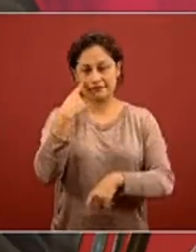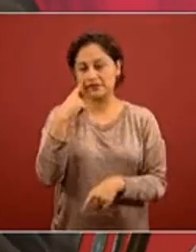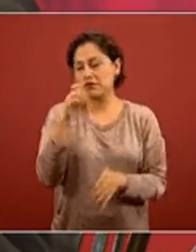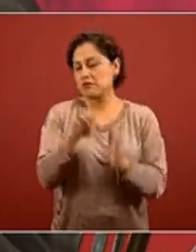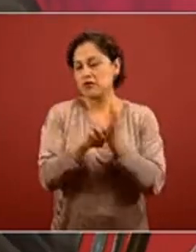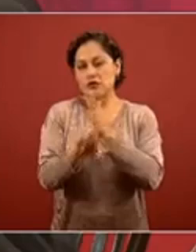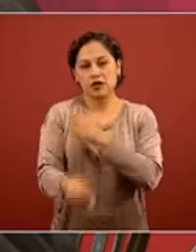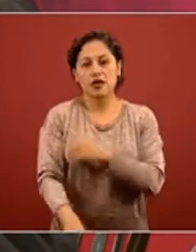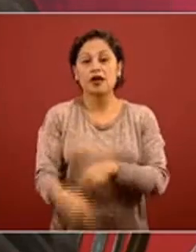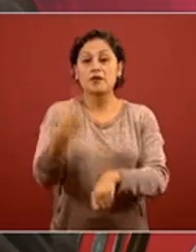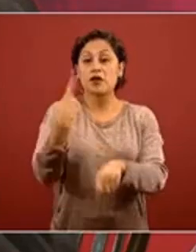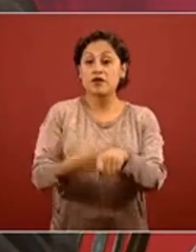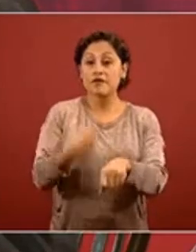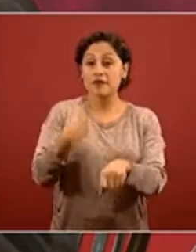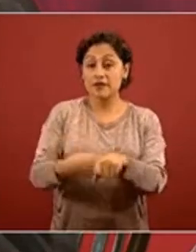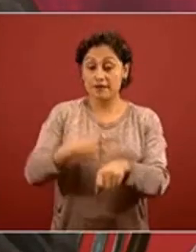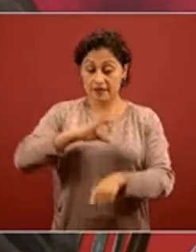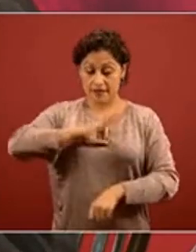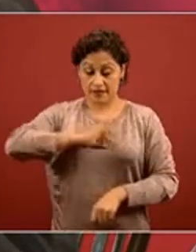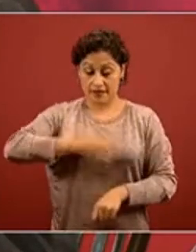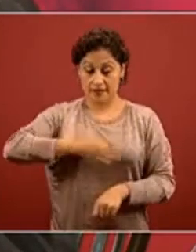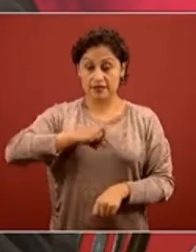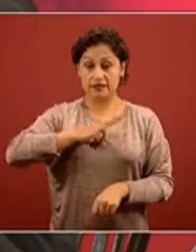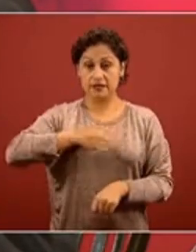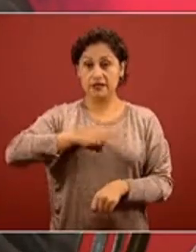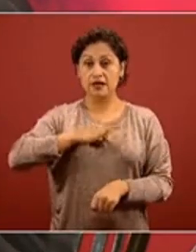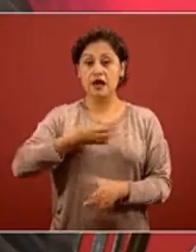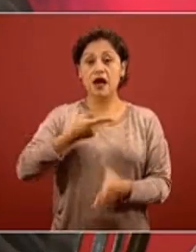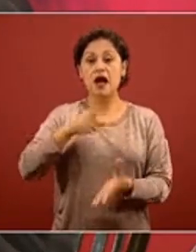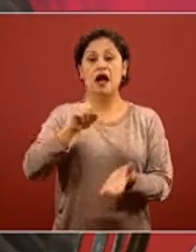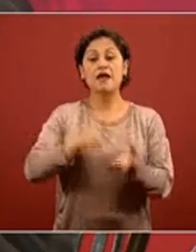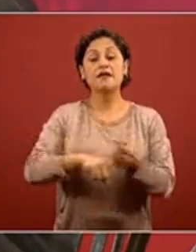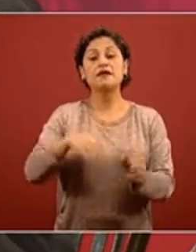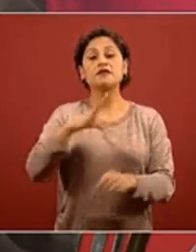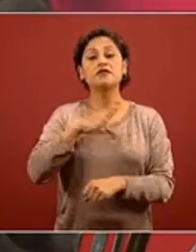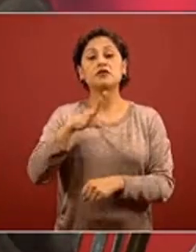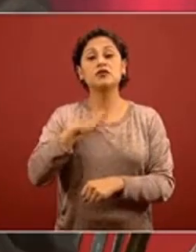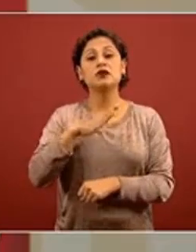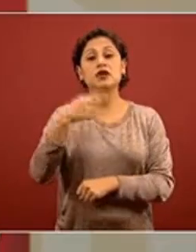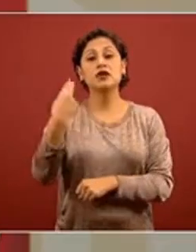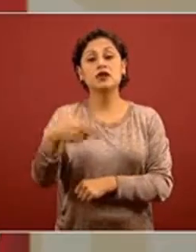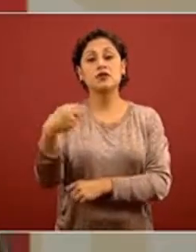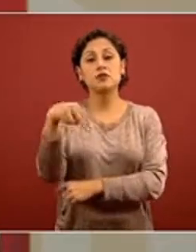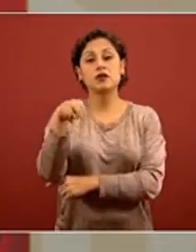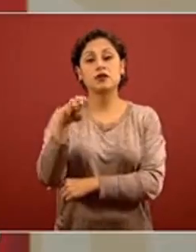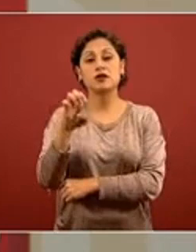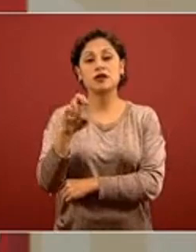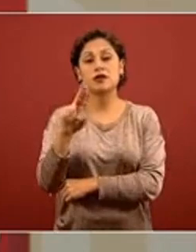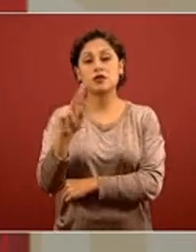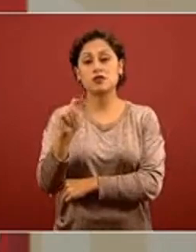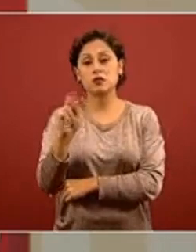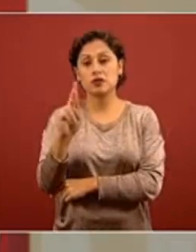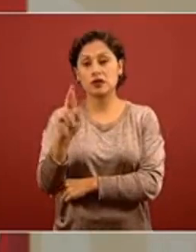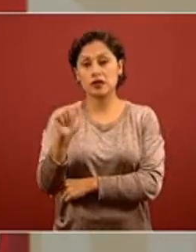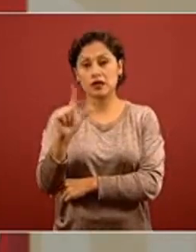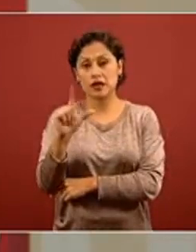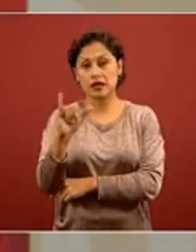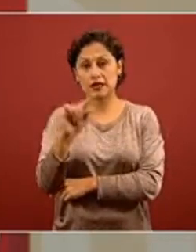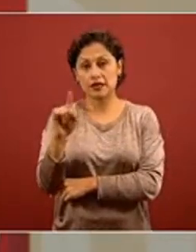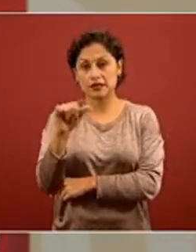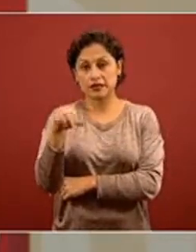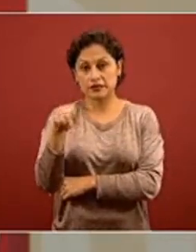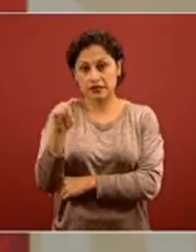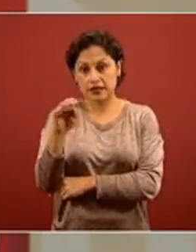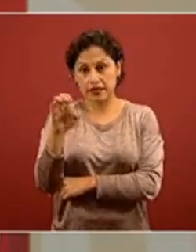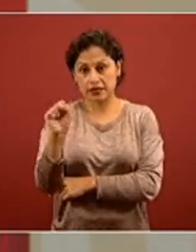infecciosas existe un tipo de anticuerpos que se llaman neutralizantes, que son capaces de interferir con la replicación